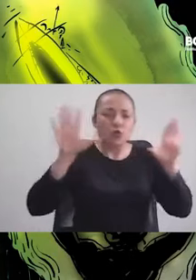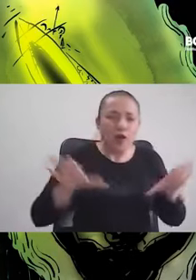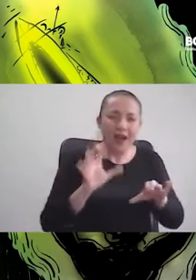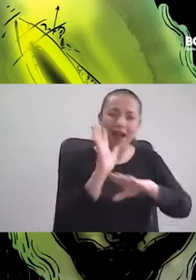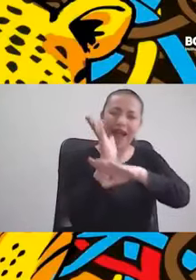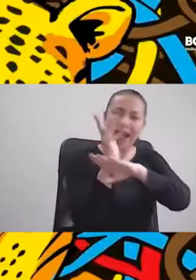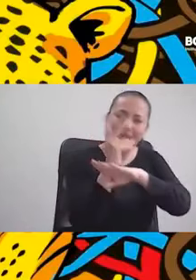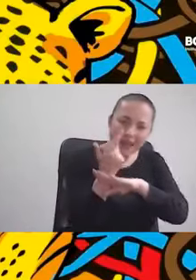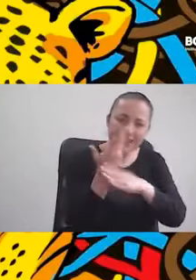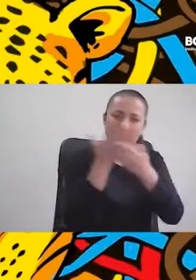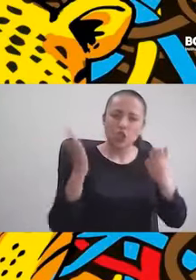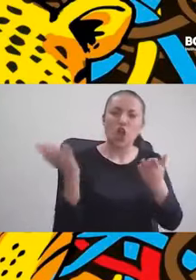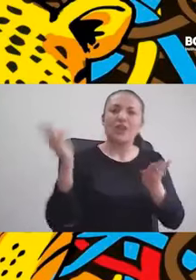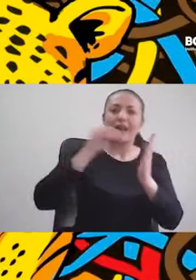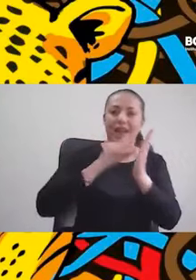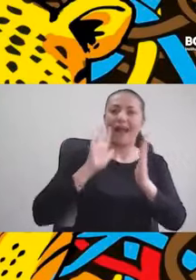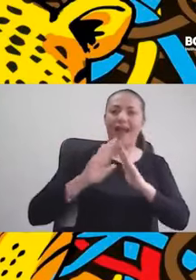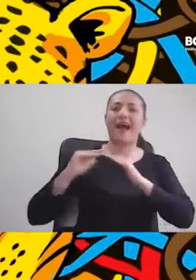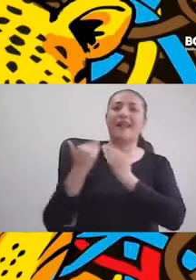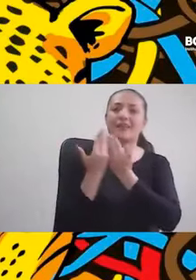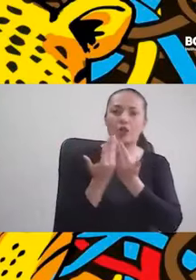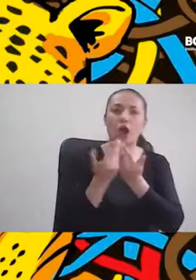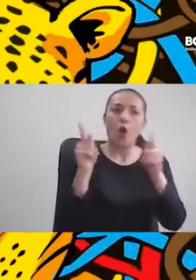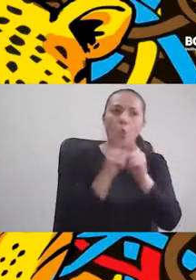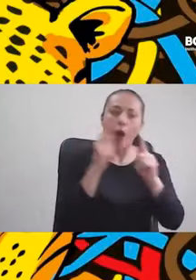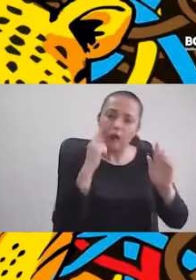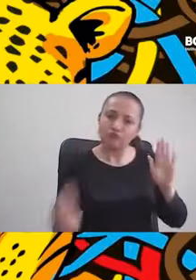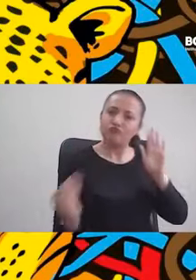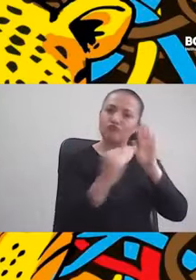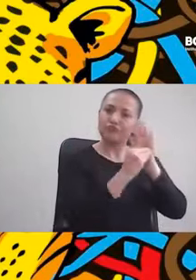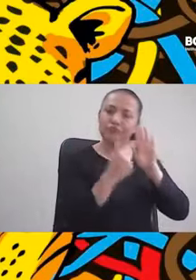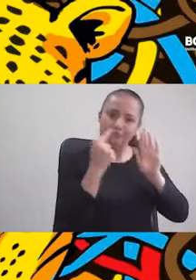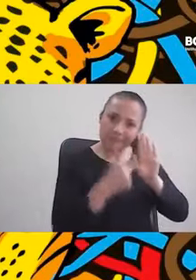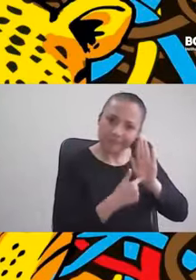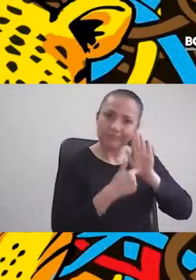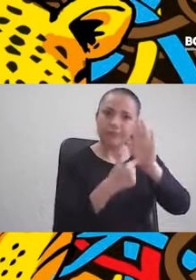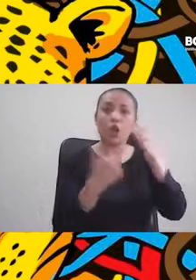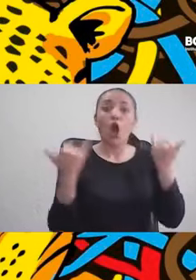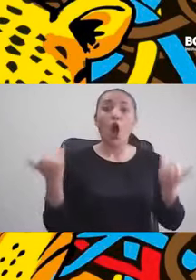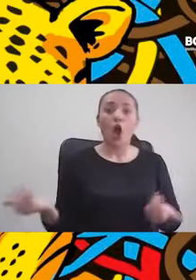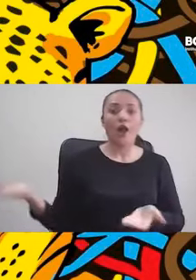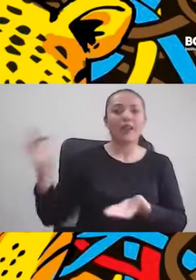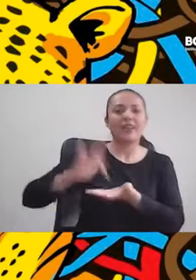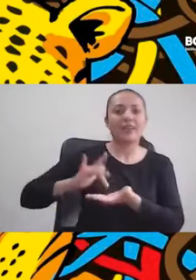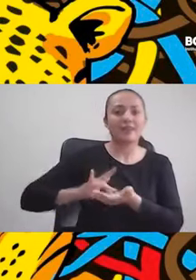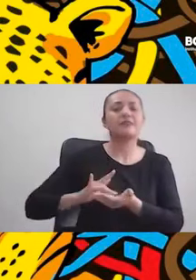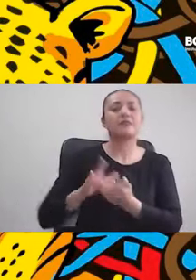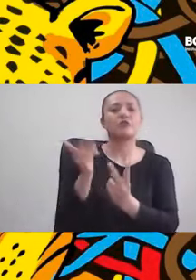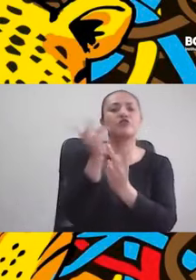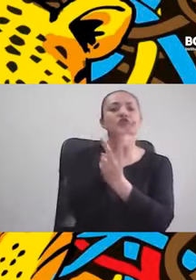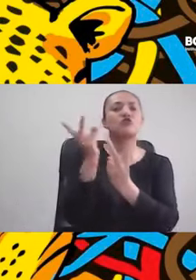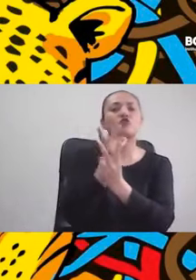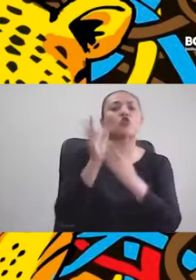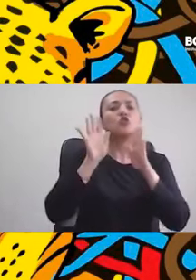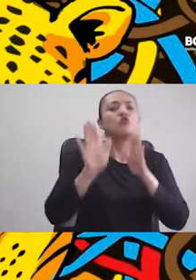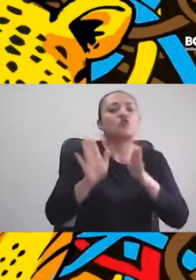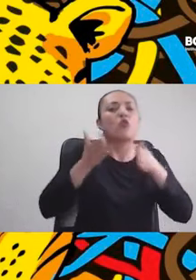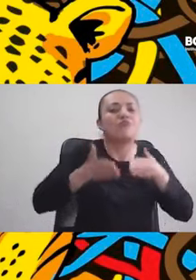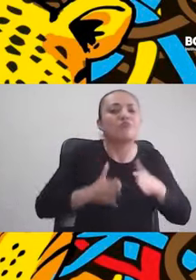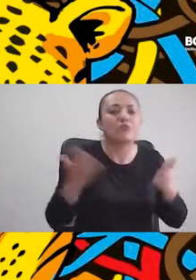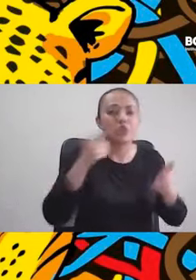Y para eso tenemos hoy la participación de dos hijos de Palenque de San